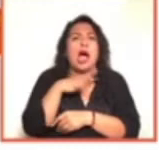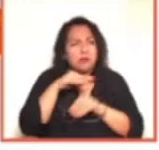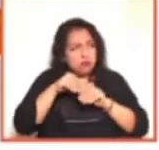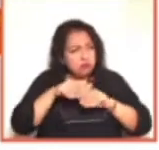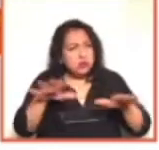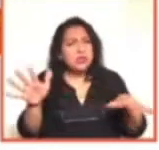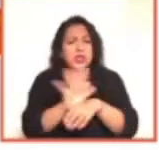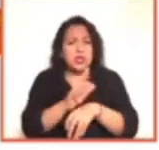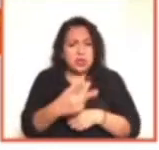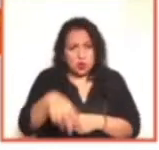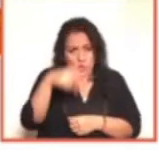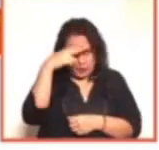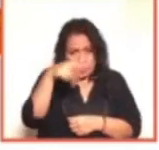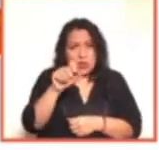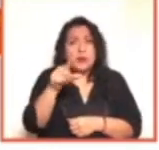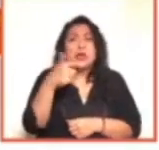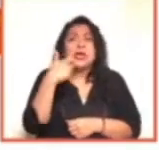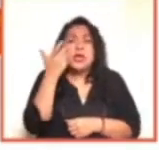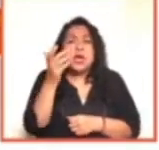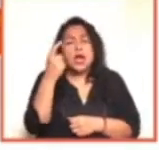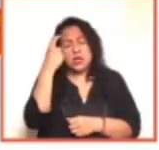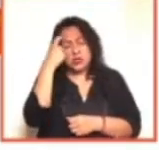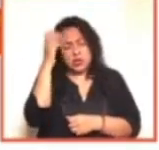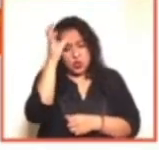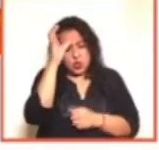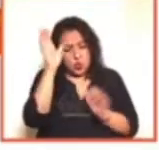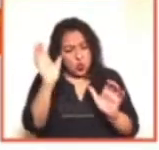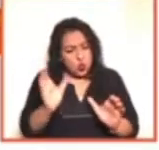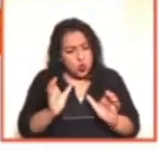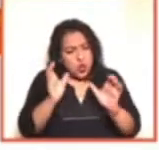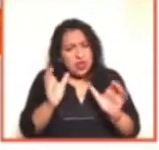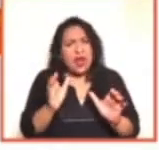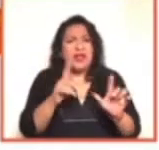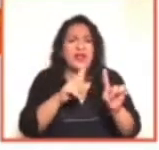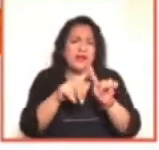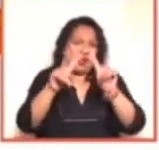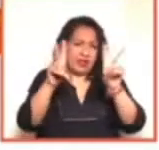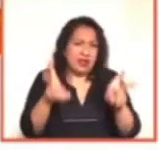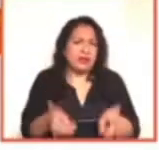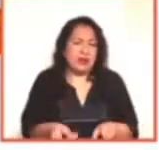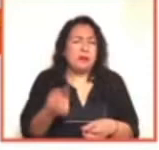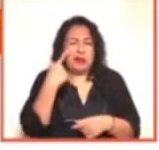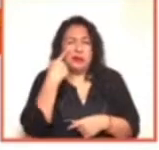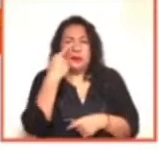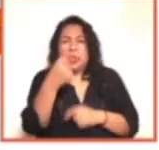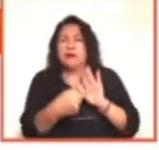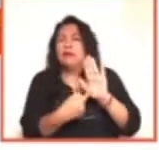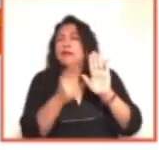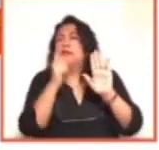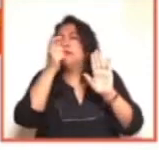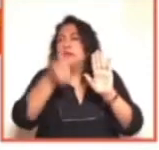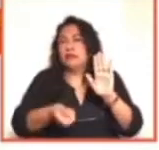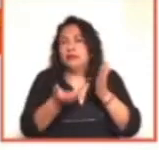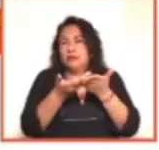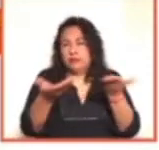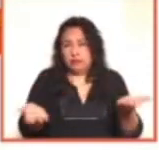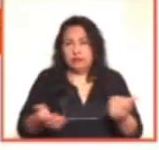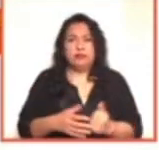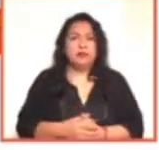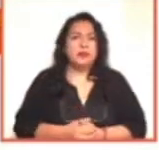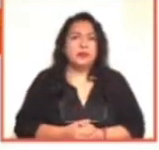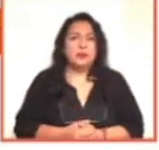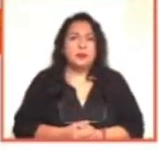mexicano, también promueve la conciencia en muy diferentes temas. Vamos a ver cómo se va a poner en esta ocasión.